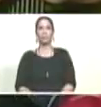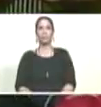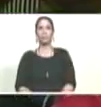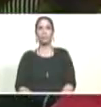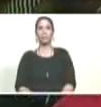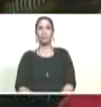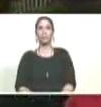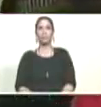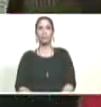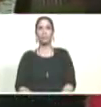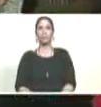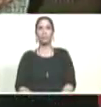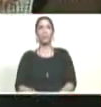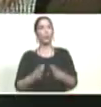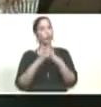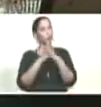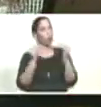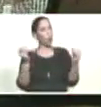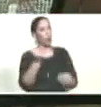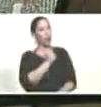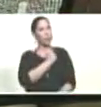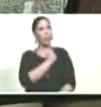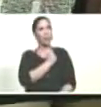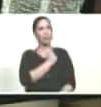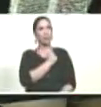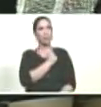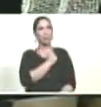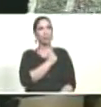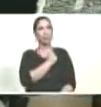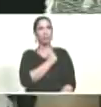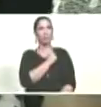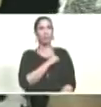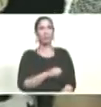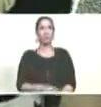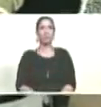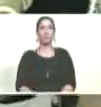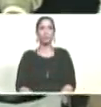Enma, todos, camaradas, los paperos,